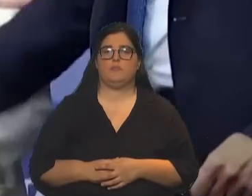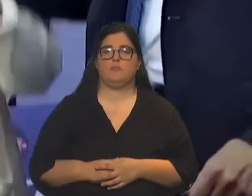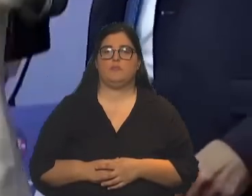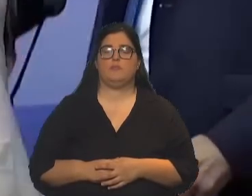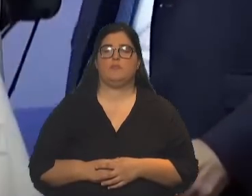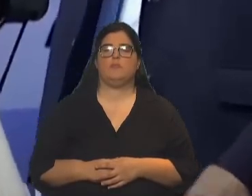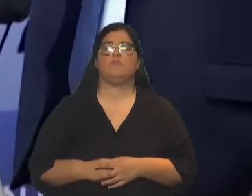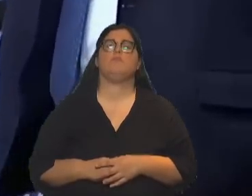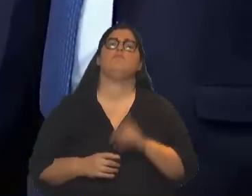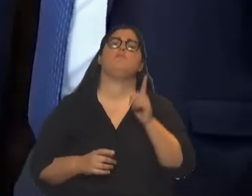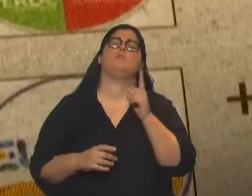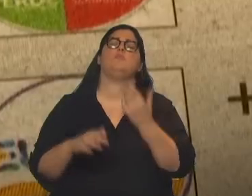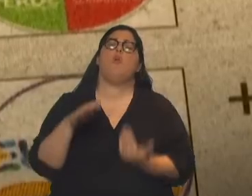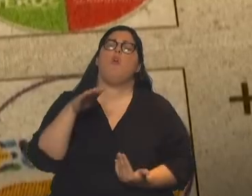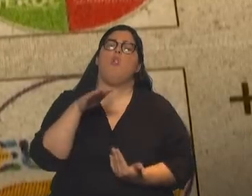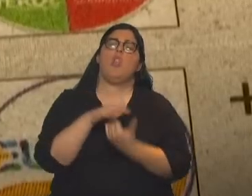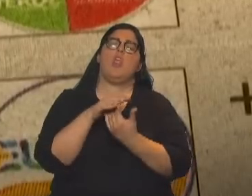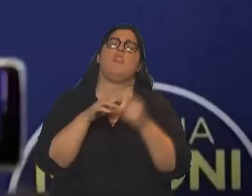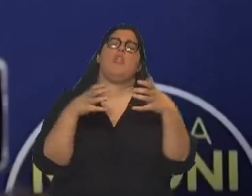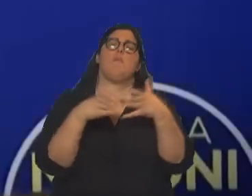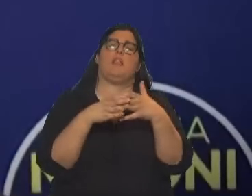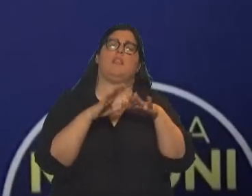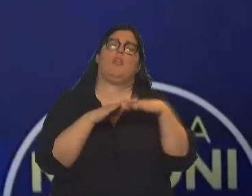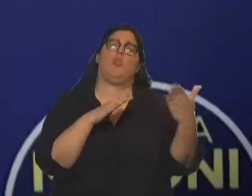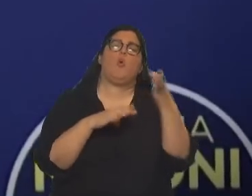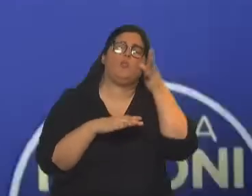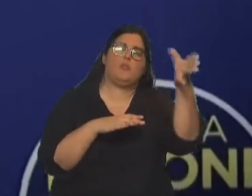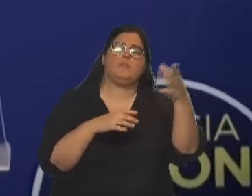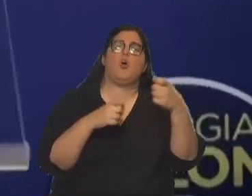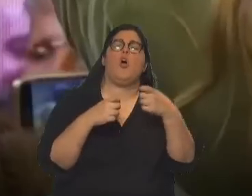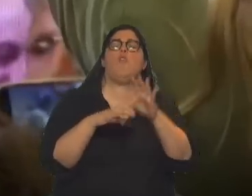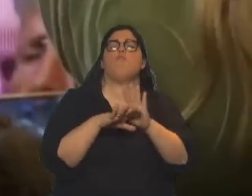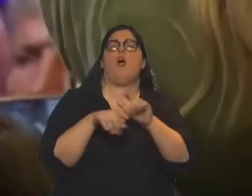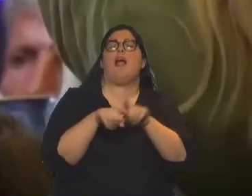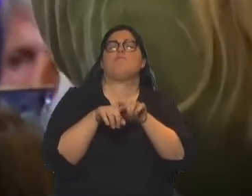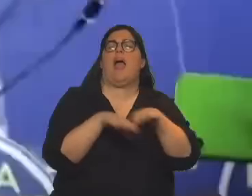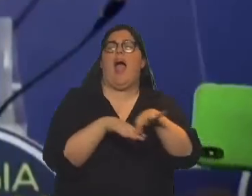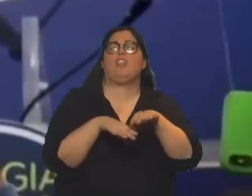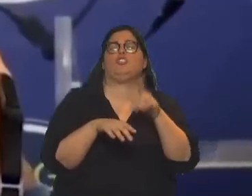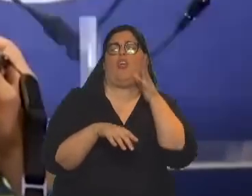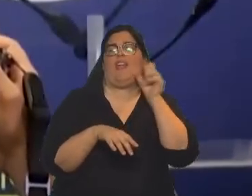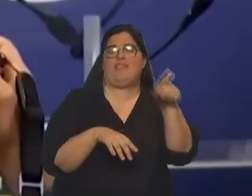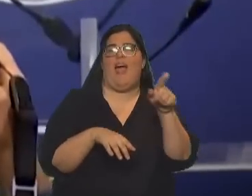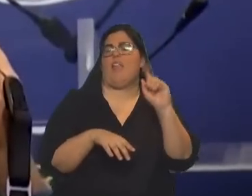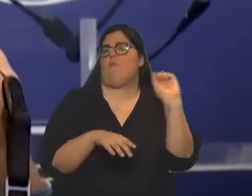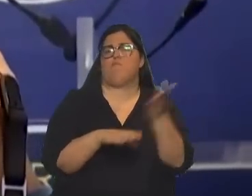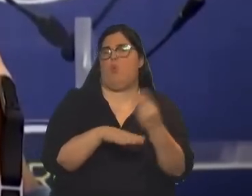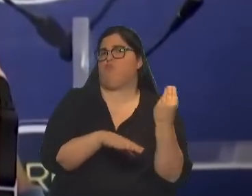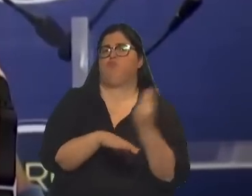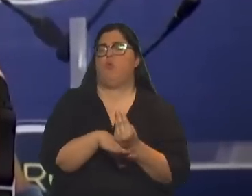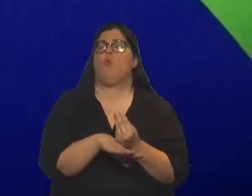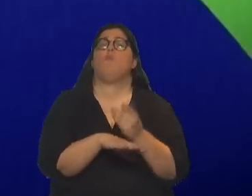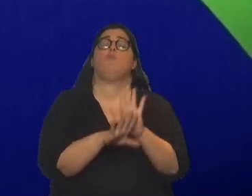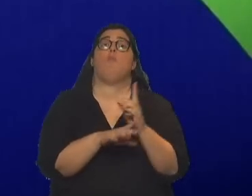El rotundo triunfo de la líder del partido ultraderechista Hermanos de Italia, que se prepara para convertirse en la primera mujer premier de la historia de